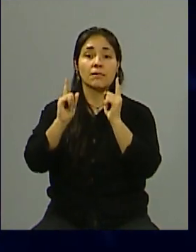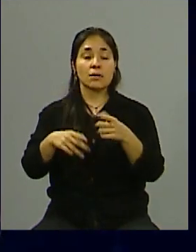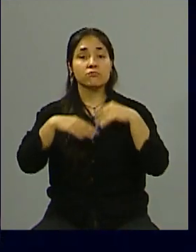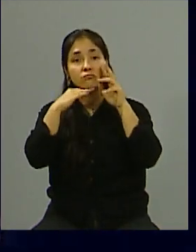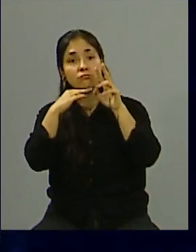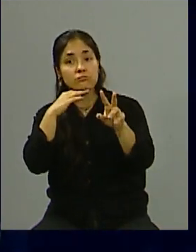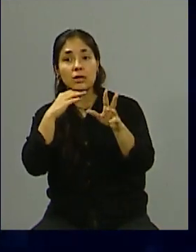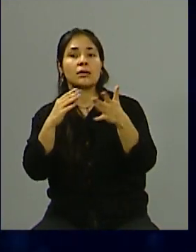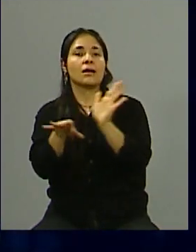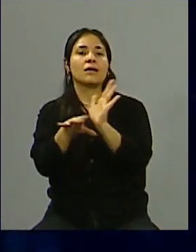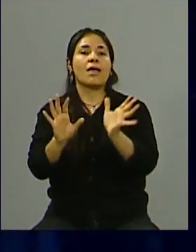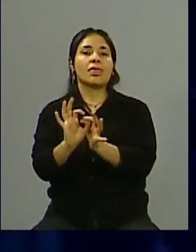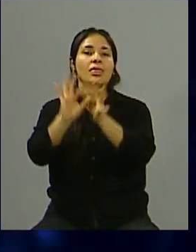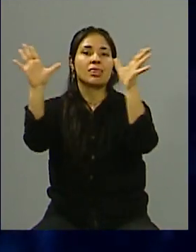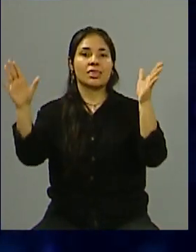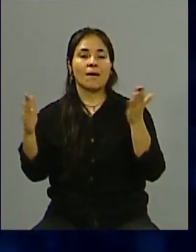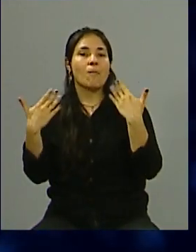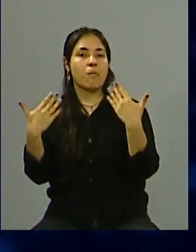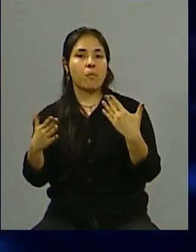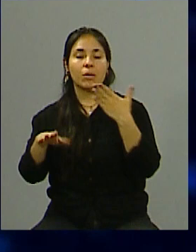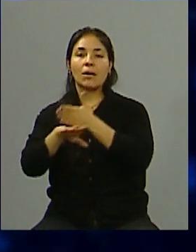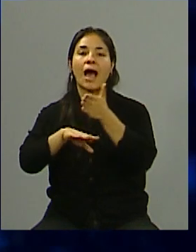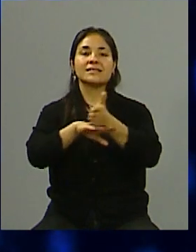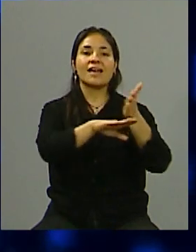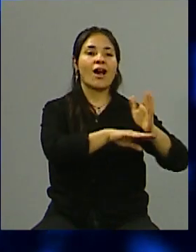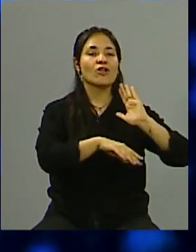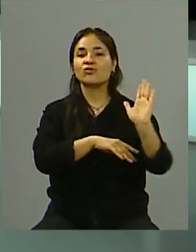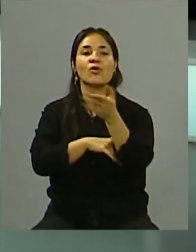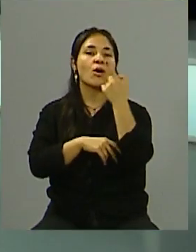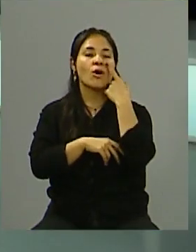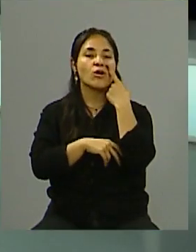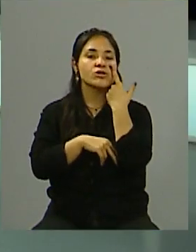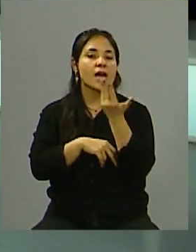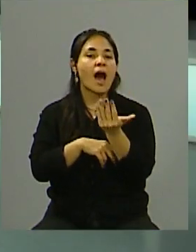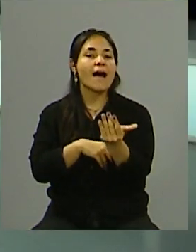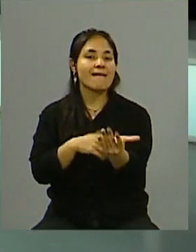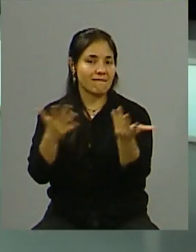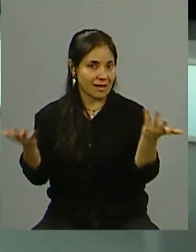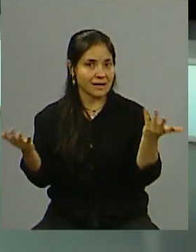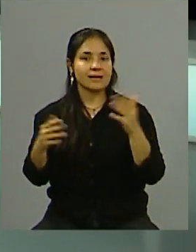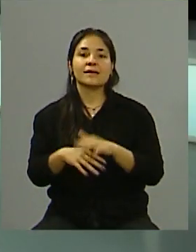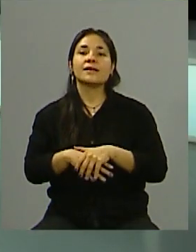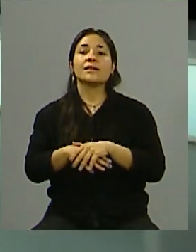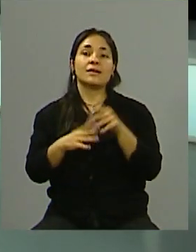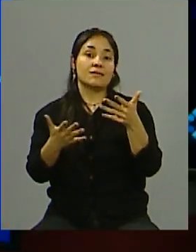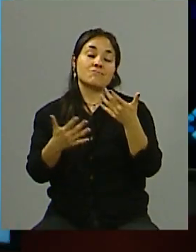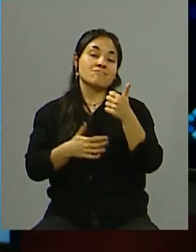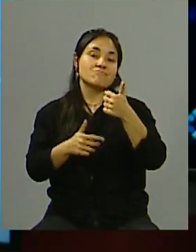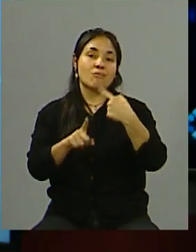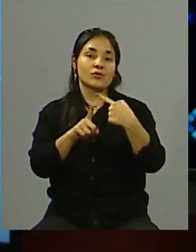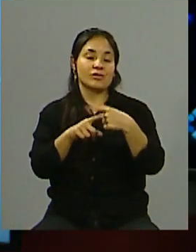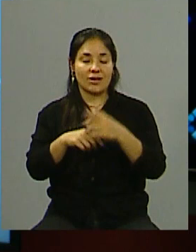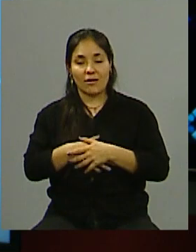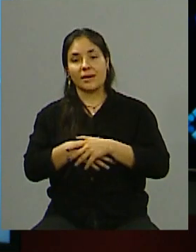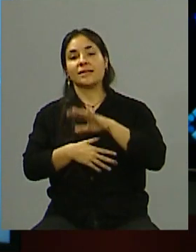eso, pero democratiza un poco el acceso a poder conocer las distintas opciones de los distintos frentes y los referentes. Así que bienvenido sea. Bienvenido